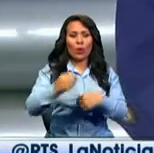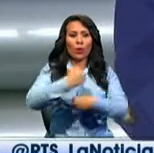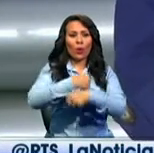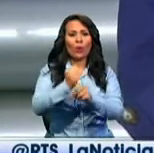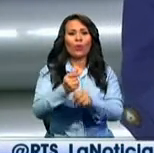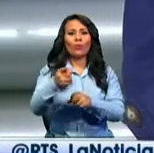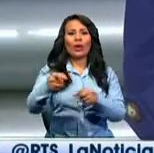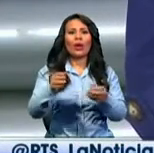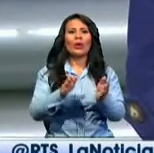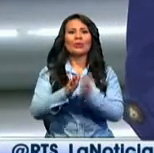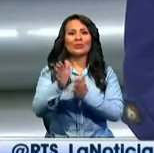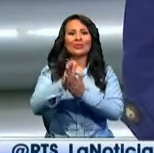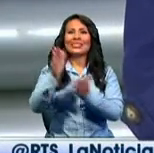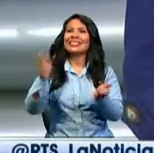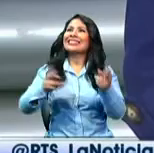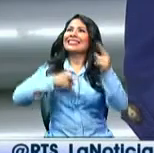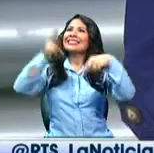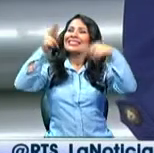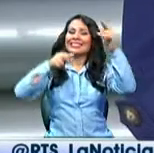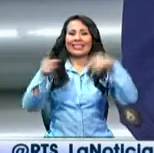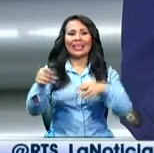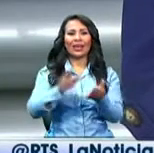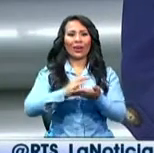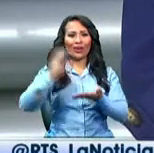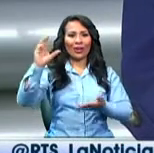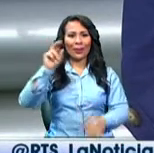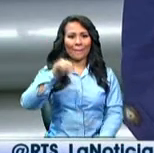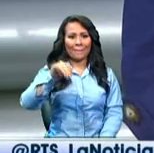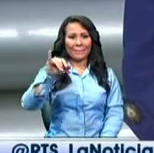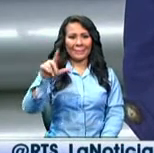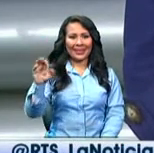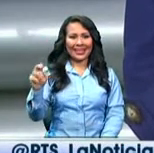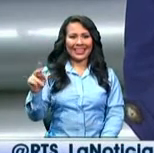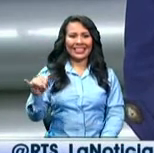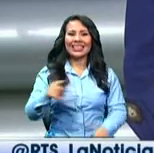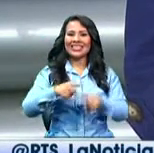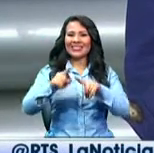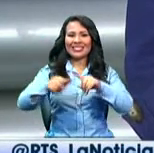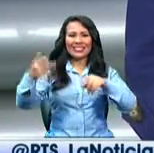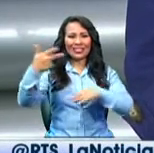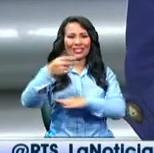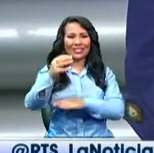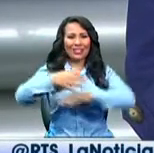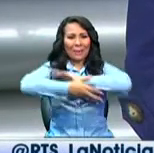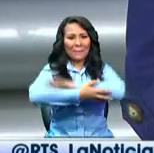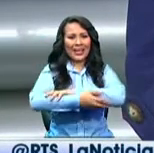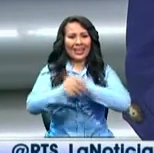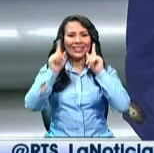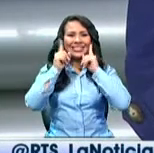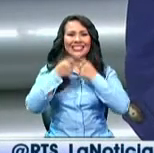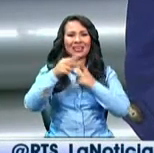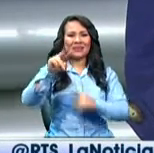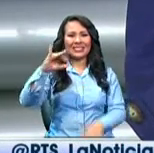número 57 del Milenio, el proyecto de propósito múltiple Chone y el malecón de San Vicente.